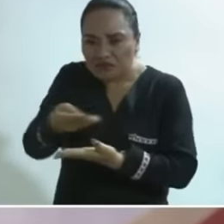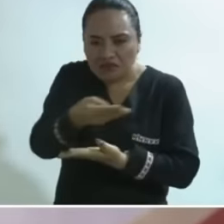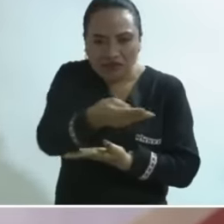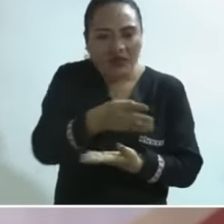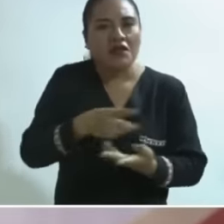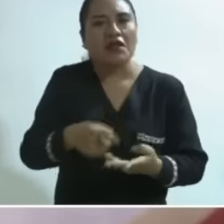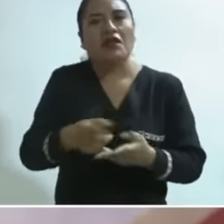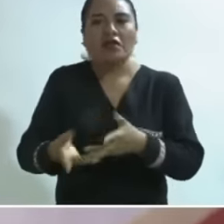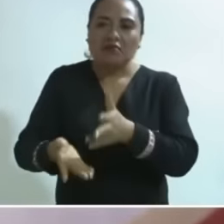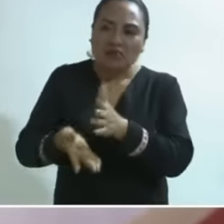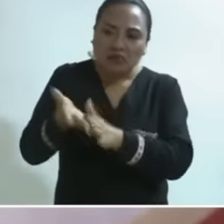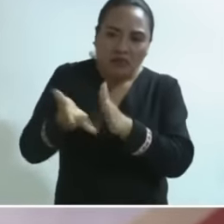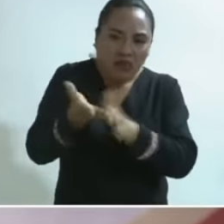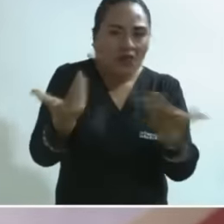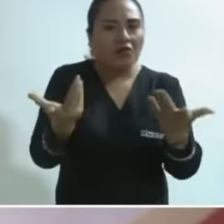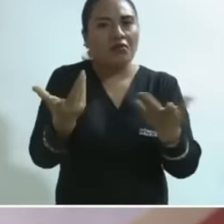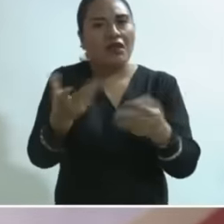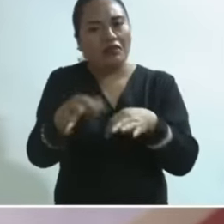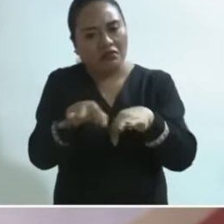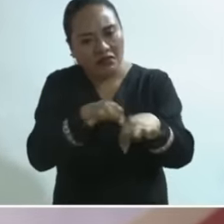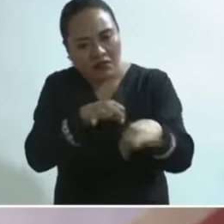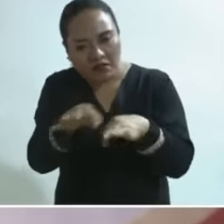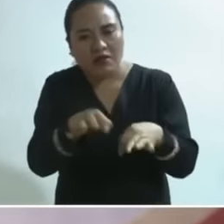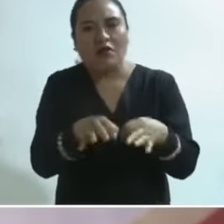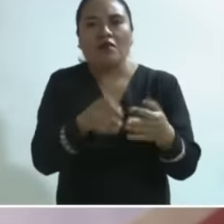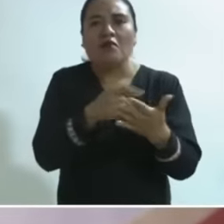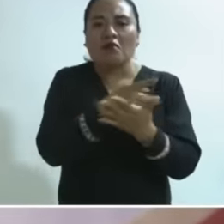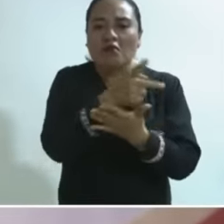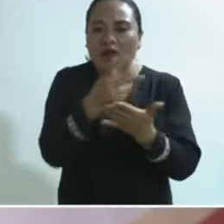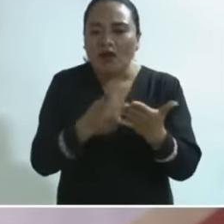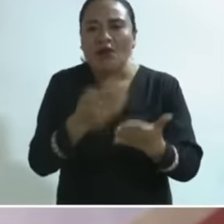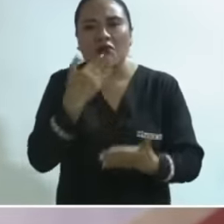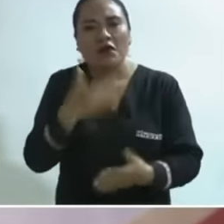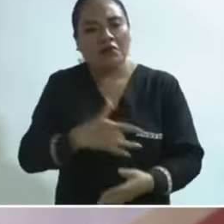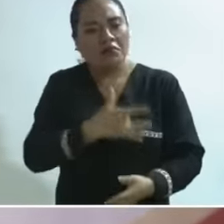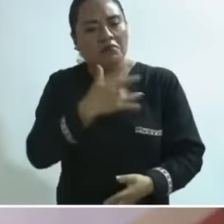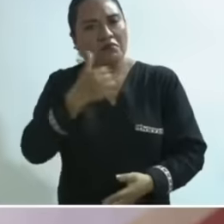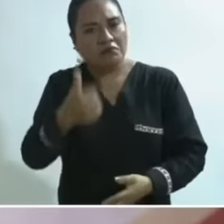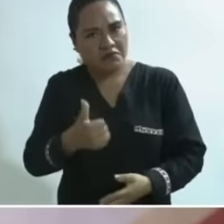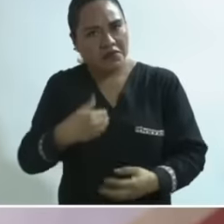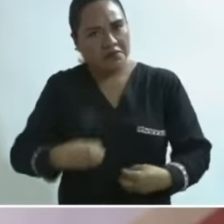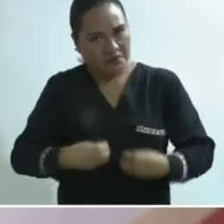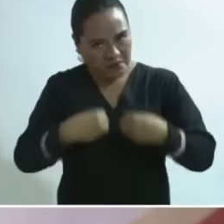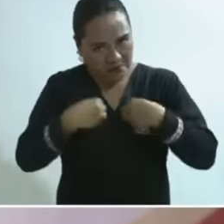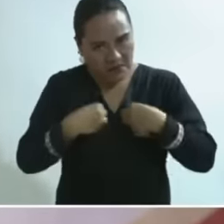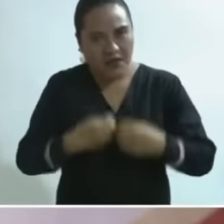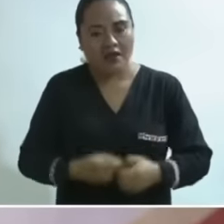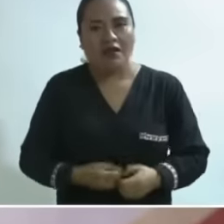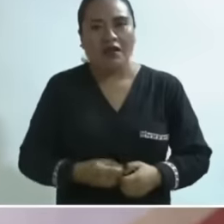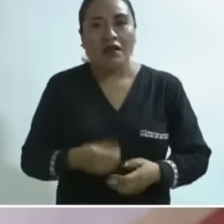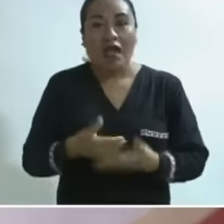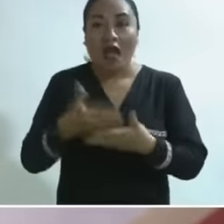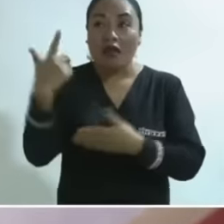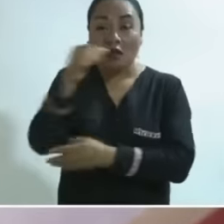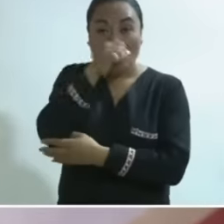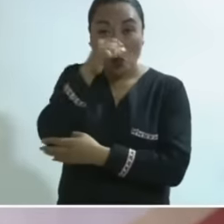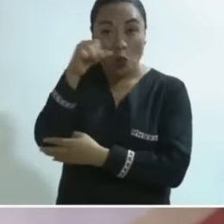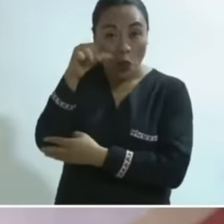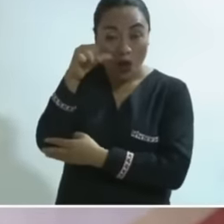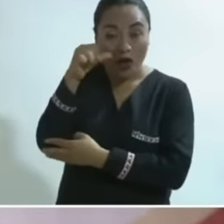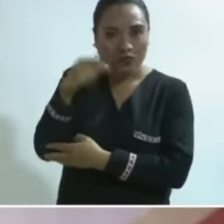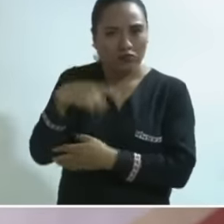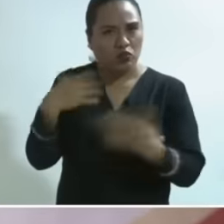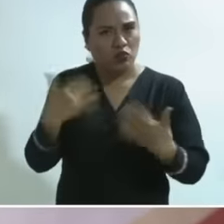en obras estratégicas y en programas de bienestar. El principio juarista de que no puede